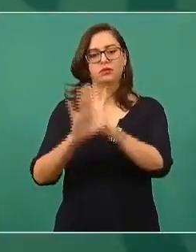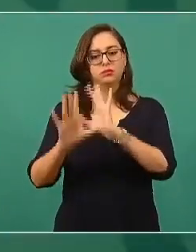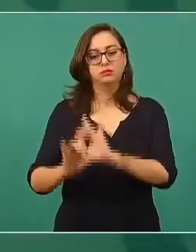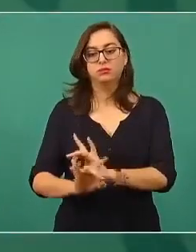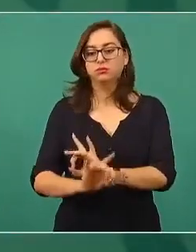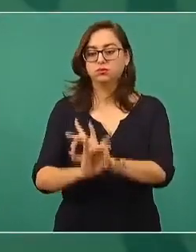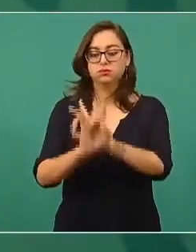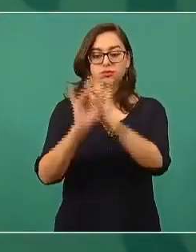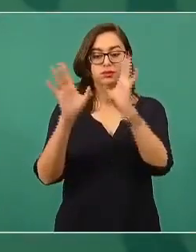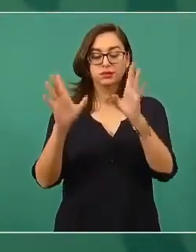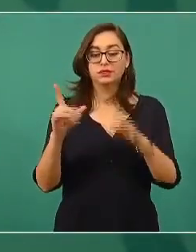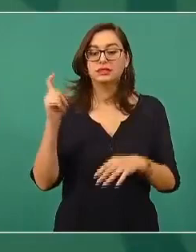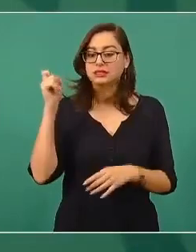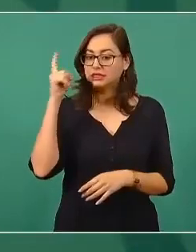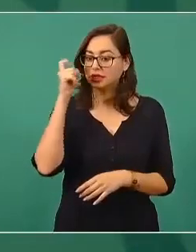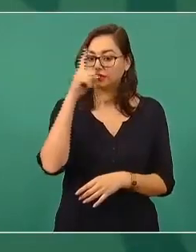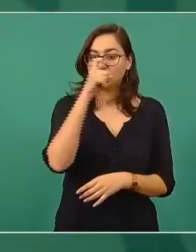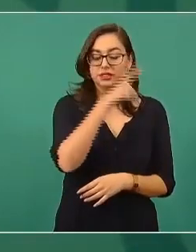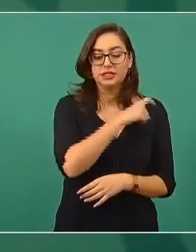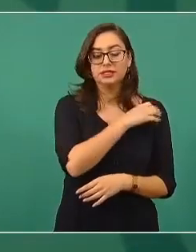actos de